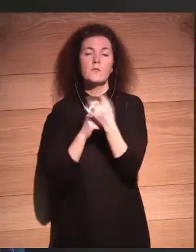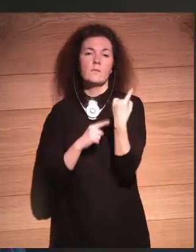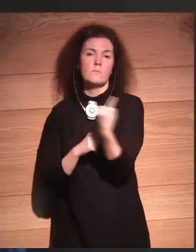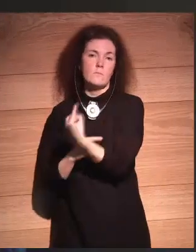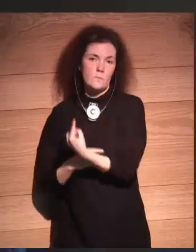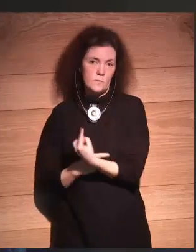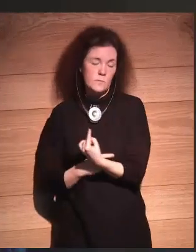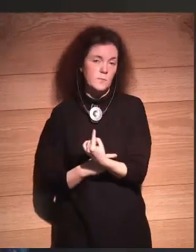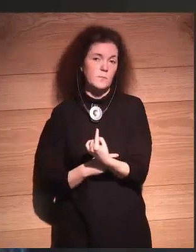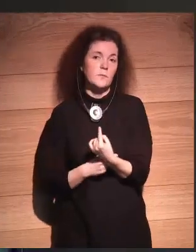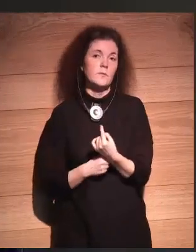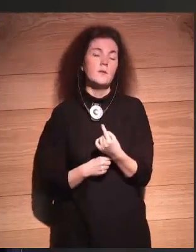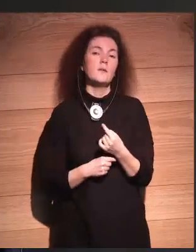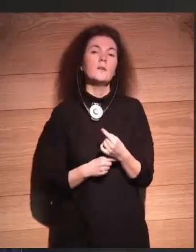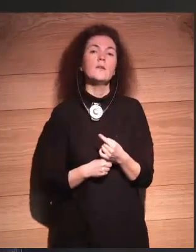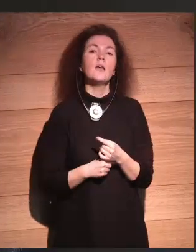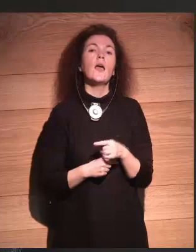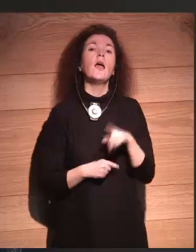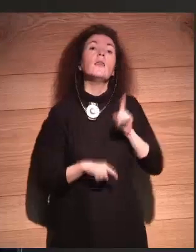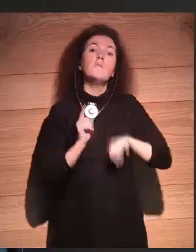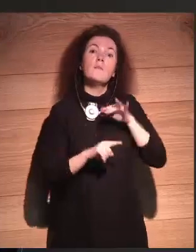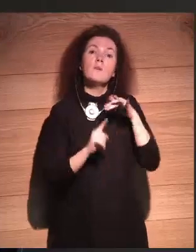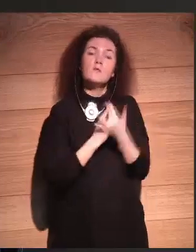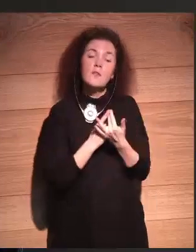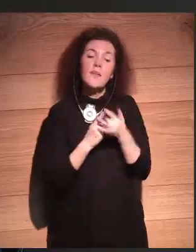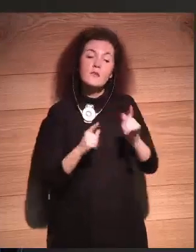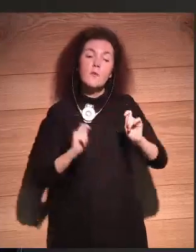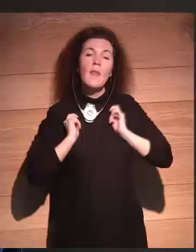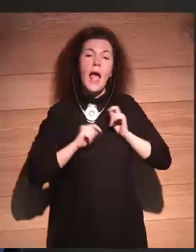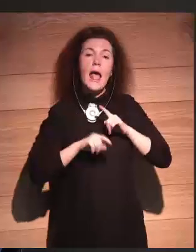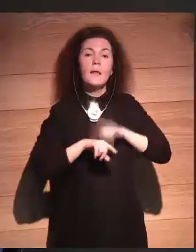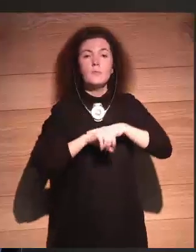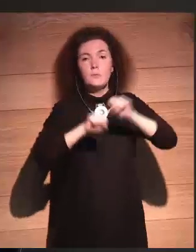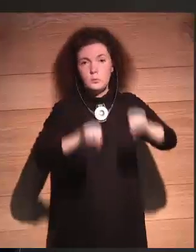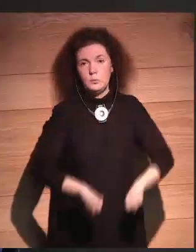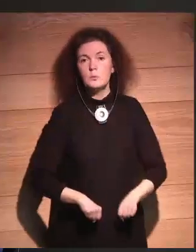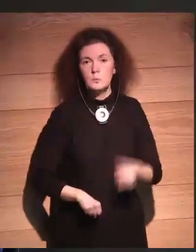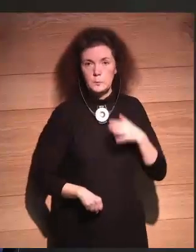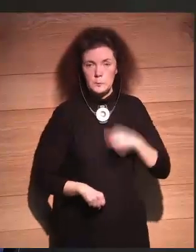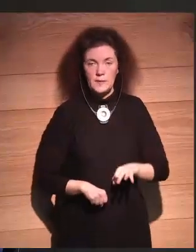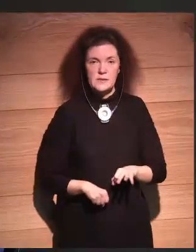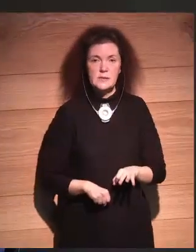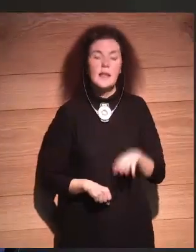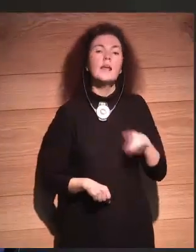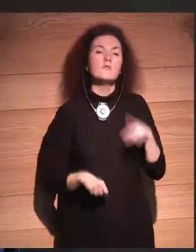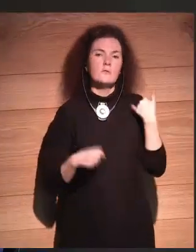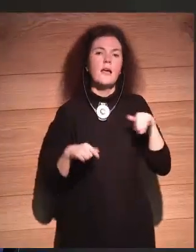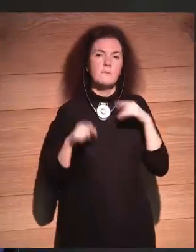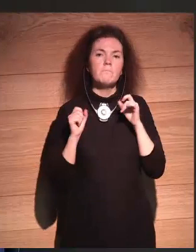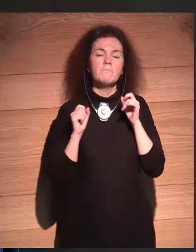circunstancias y según las circunstancias a veces nos lleva más tiempo. Esto es lo que se ha